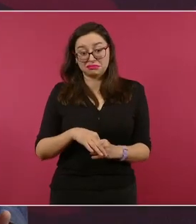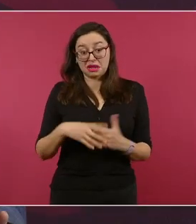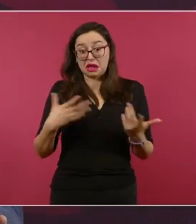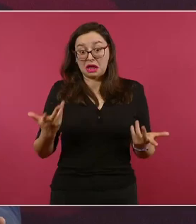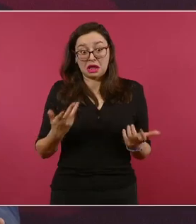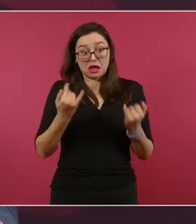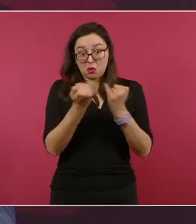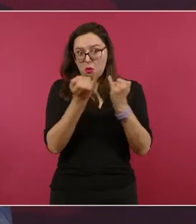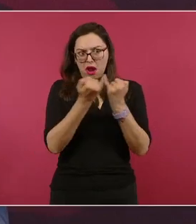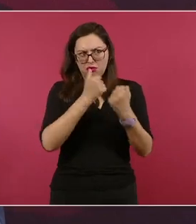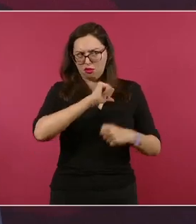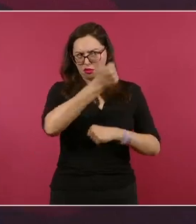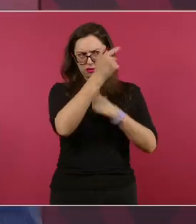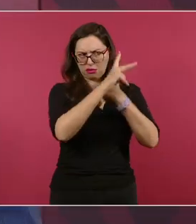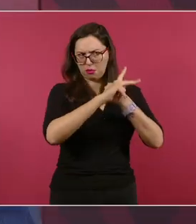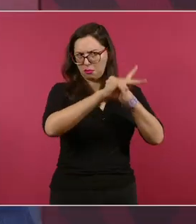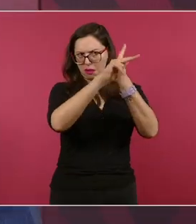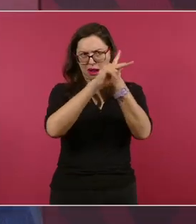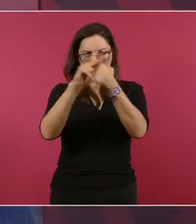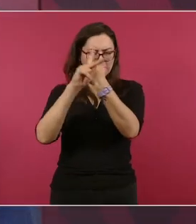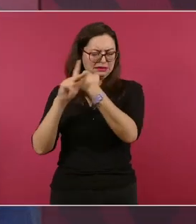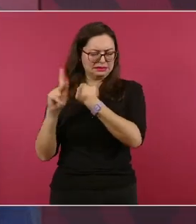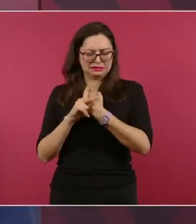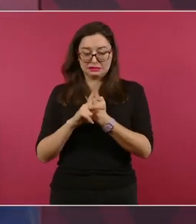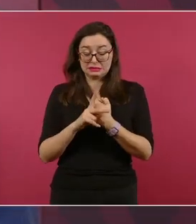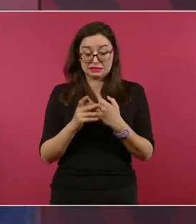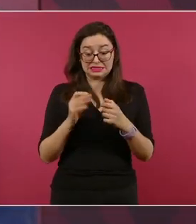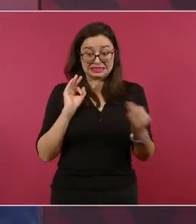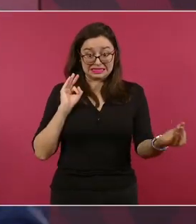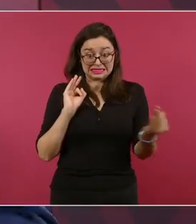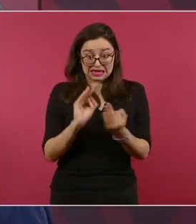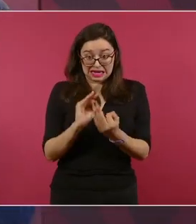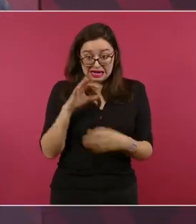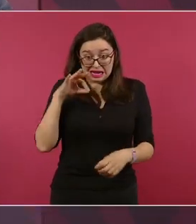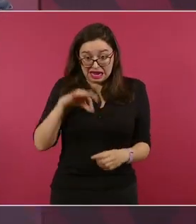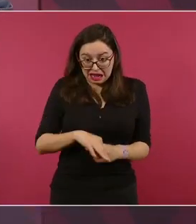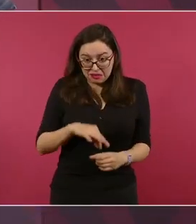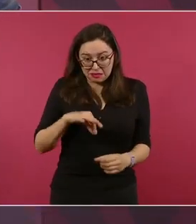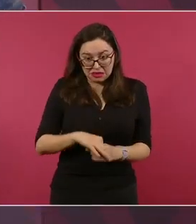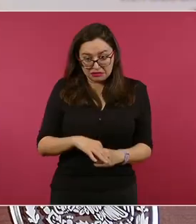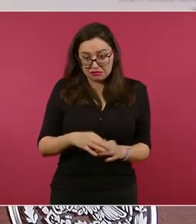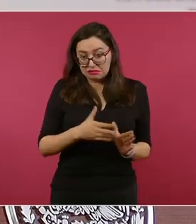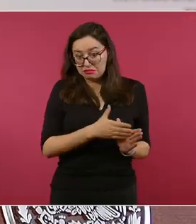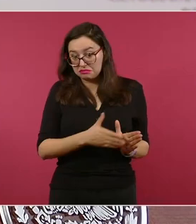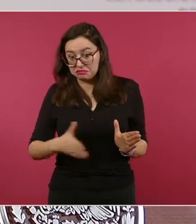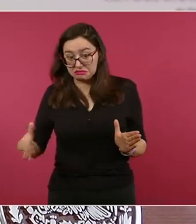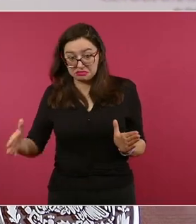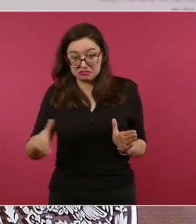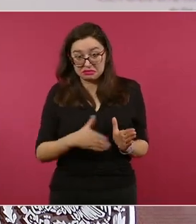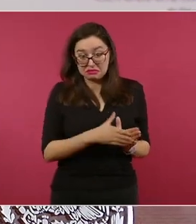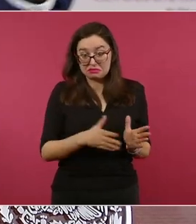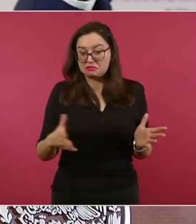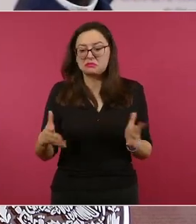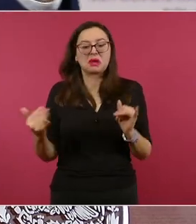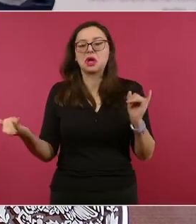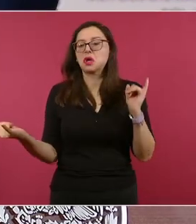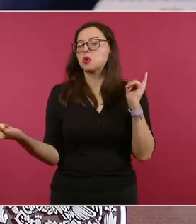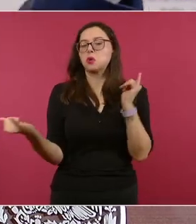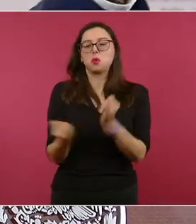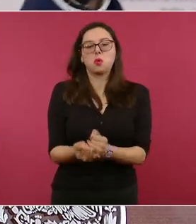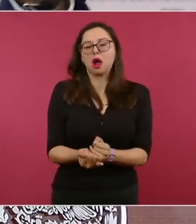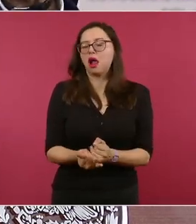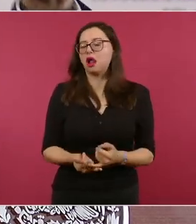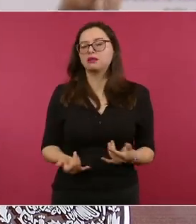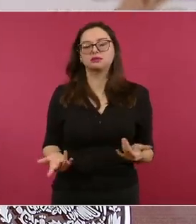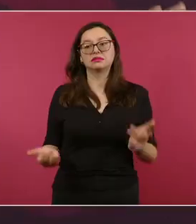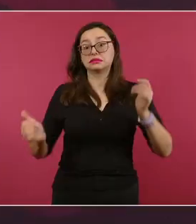mundo cuando hay temporadas de calor. O sea, en Estados Unidos es